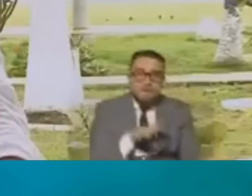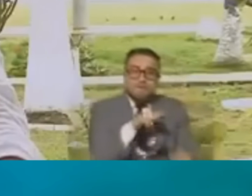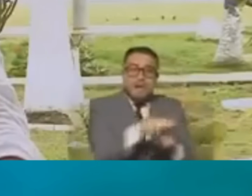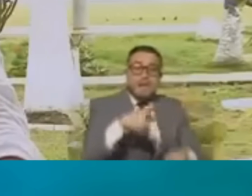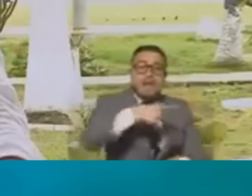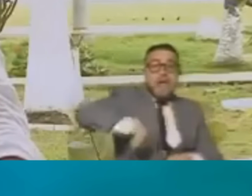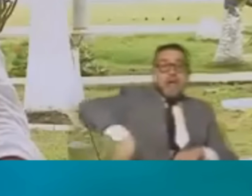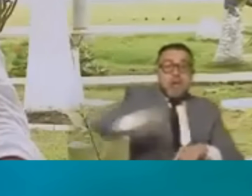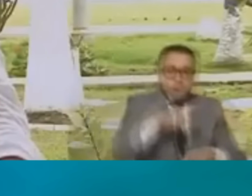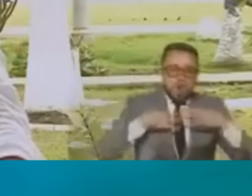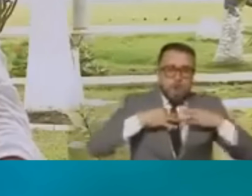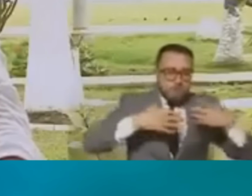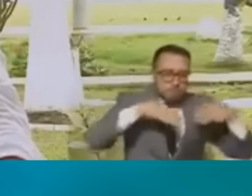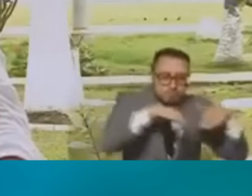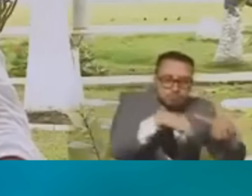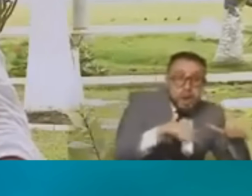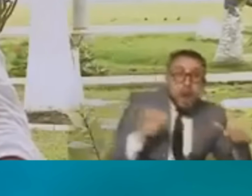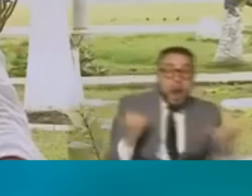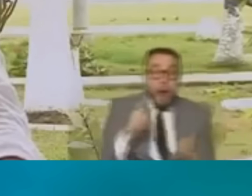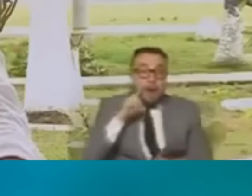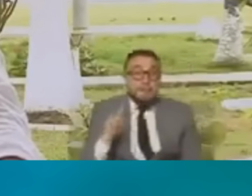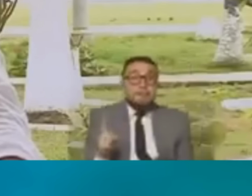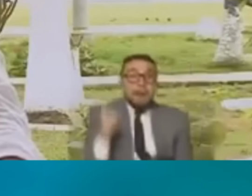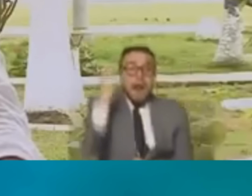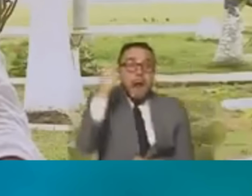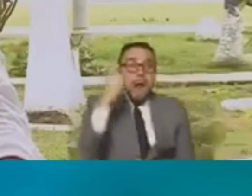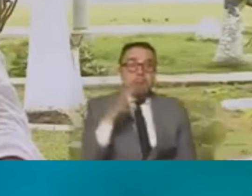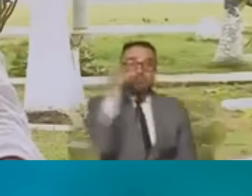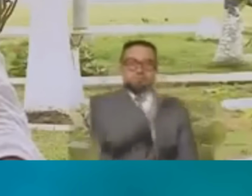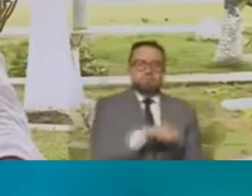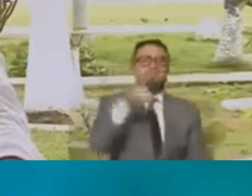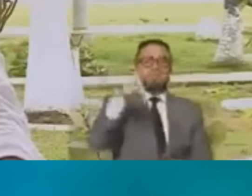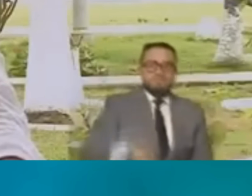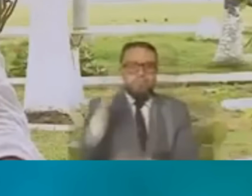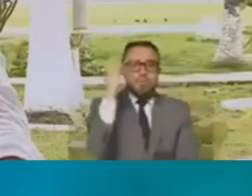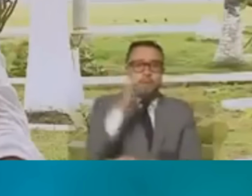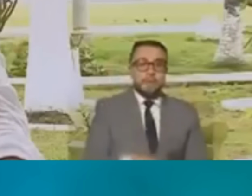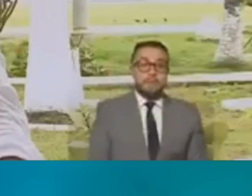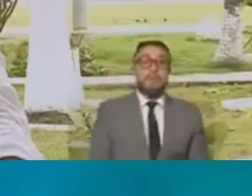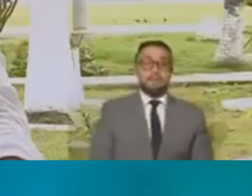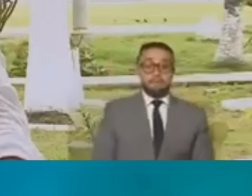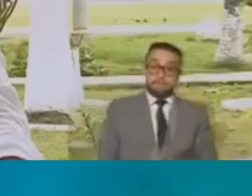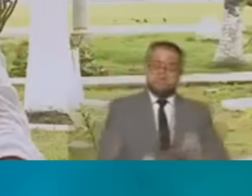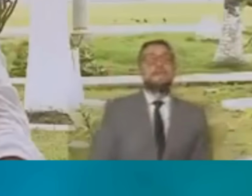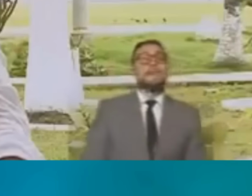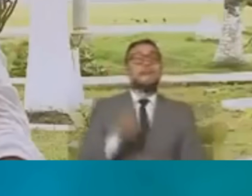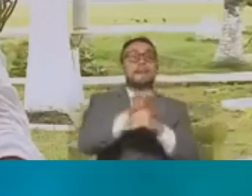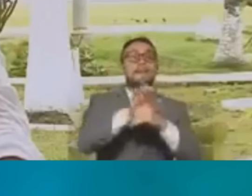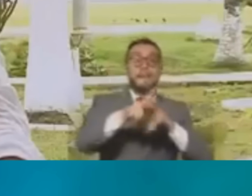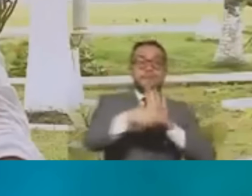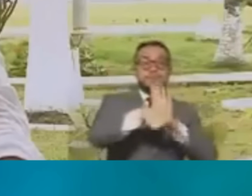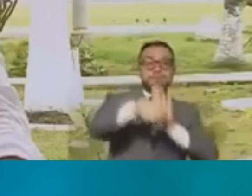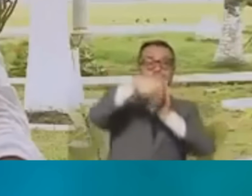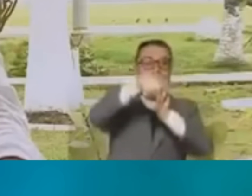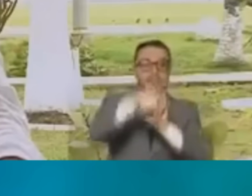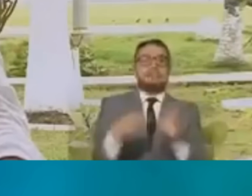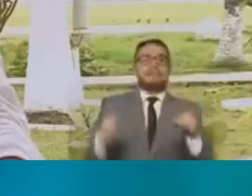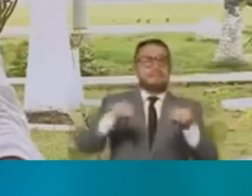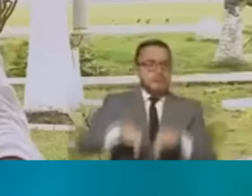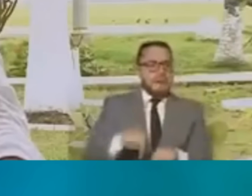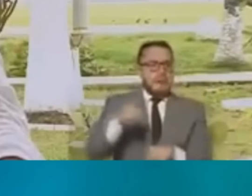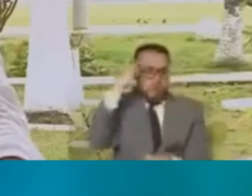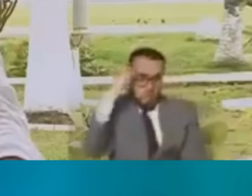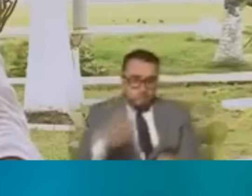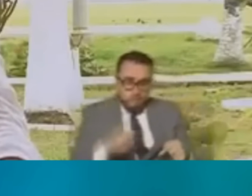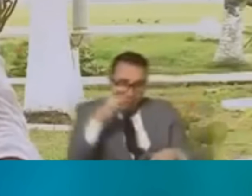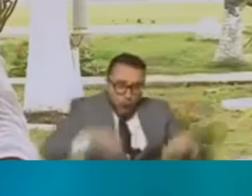por primera vez en la historia empieza a ser descubierta con nuestra acción en Colombia. La UNGRD es un caso de corrupción